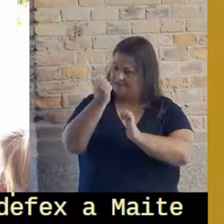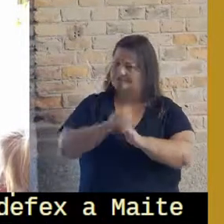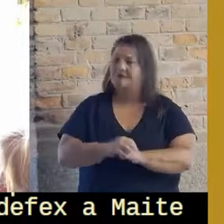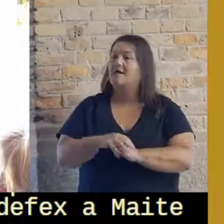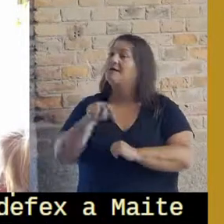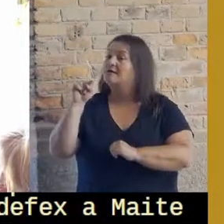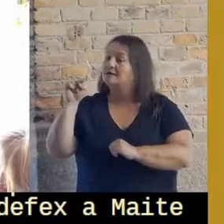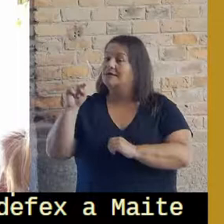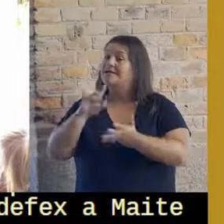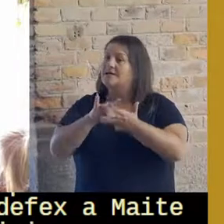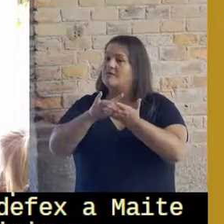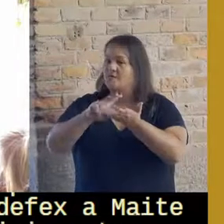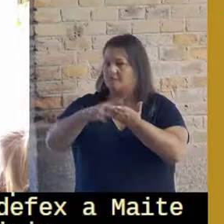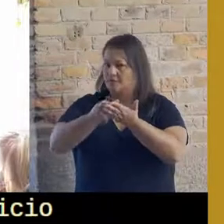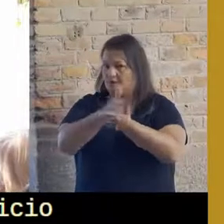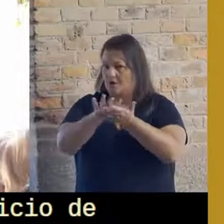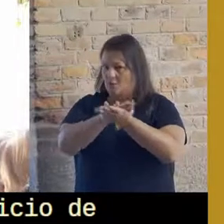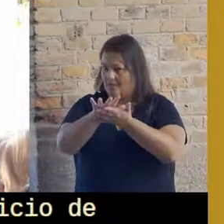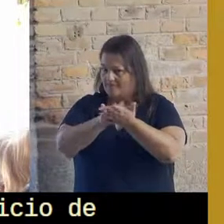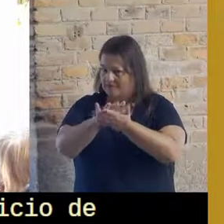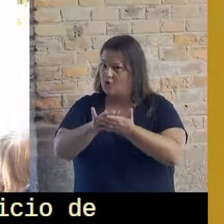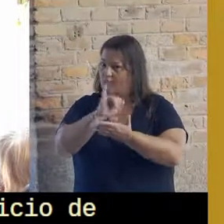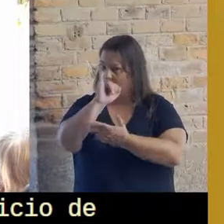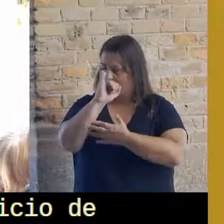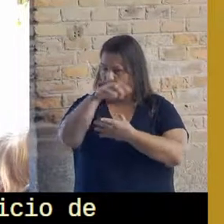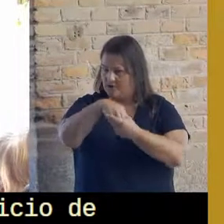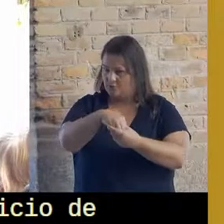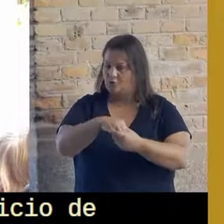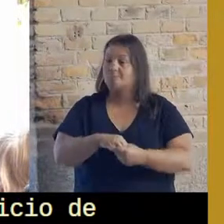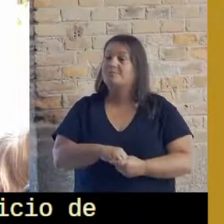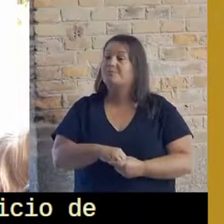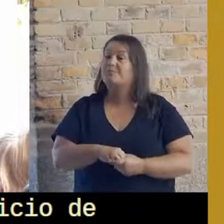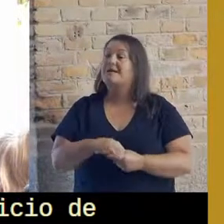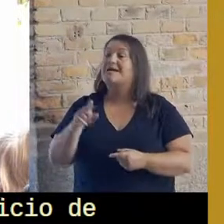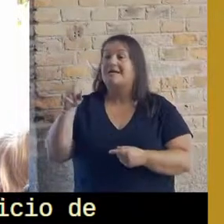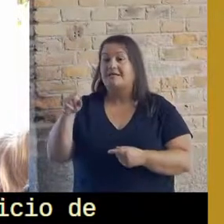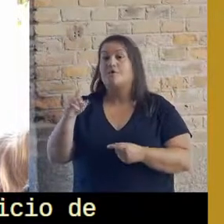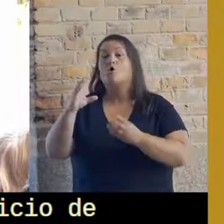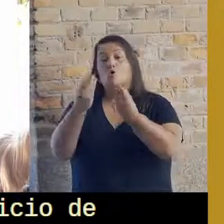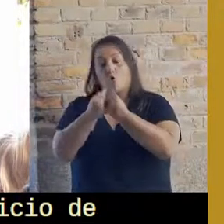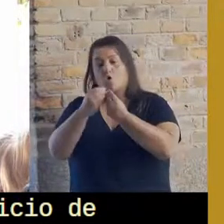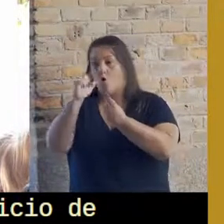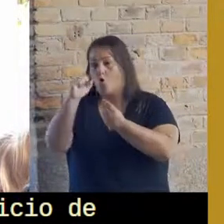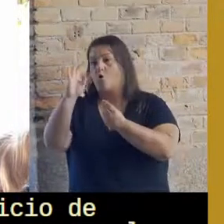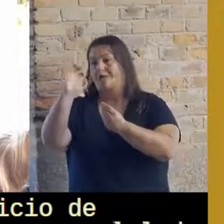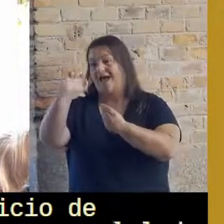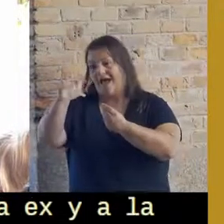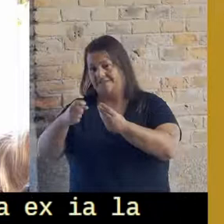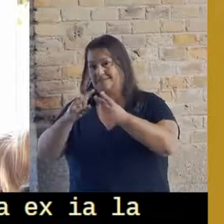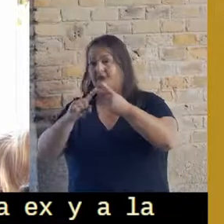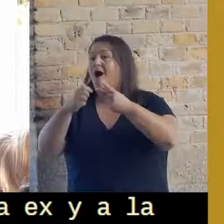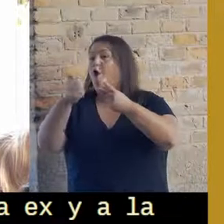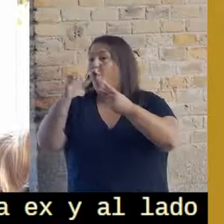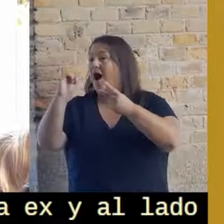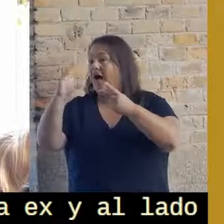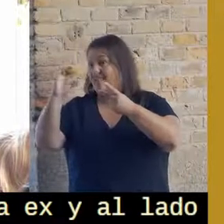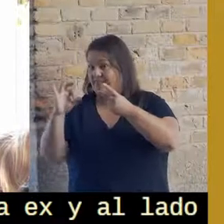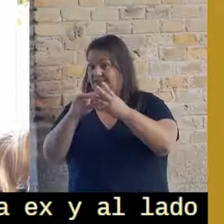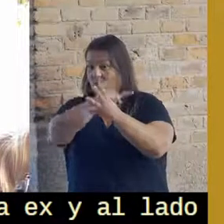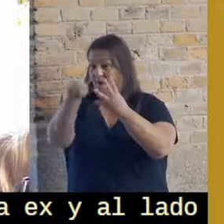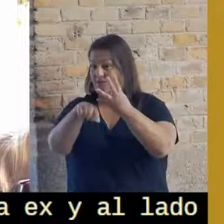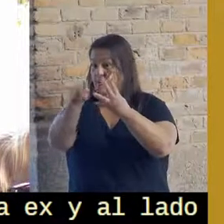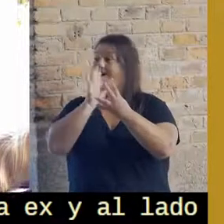que también tiene el servicio de intérprete de lengua de sisn que junto a la otex y a la oases de esta mañana son las